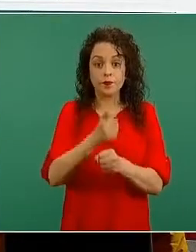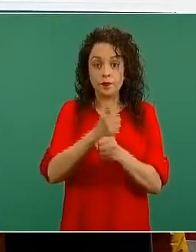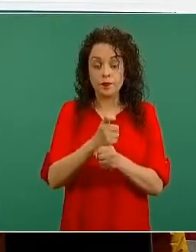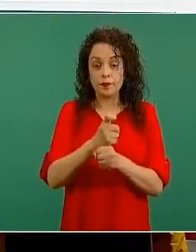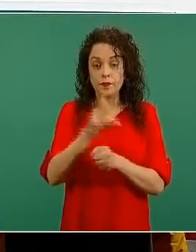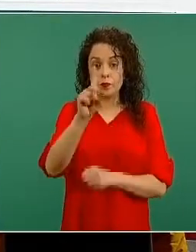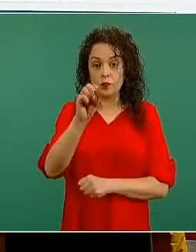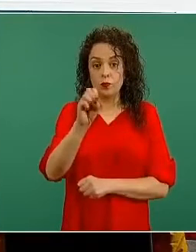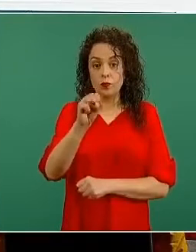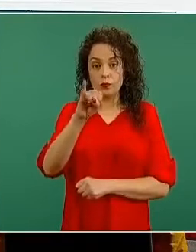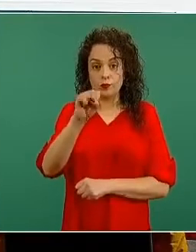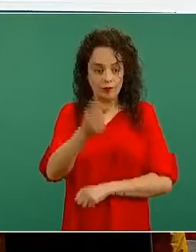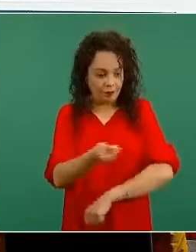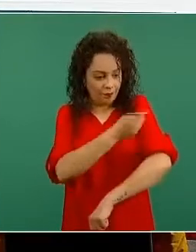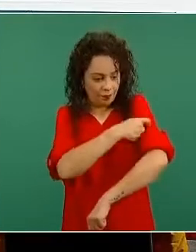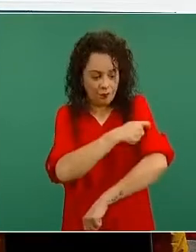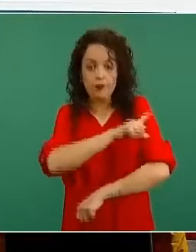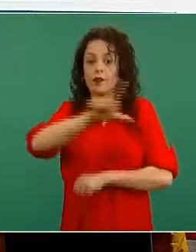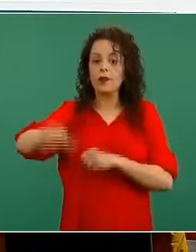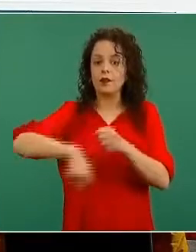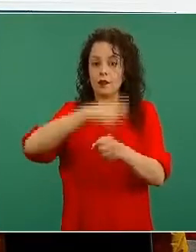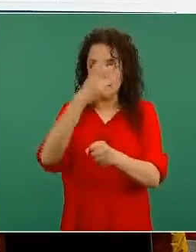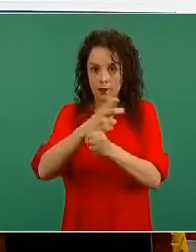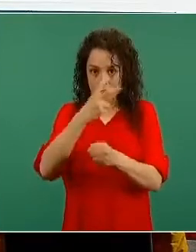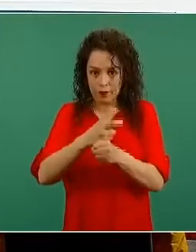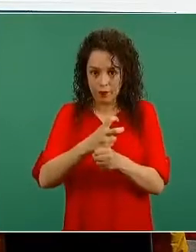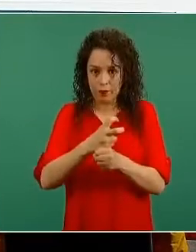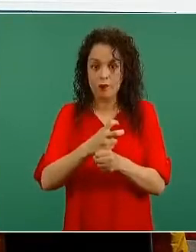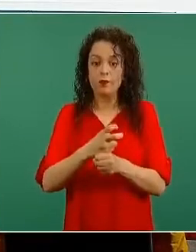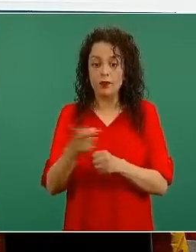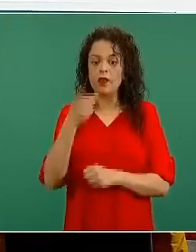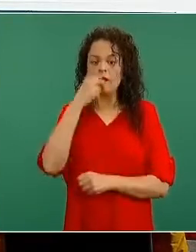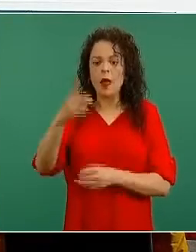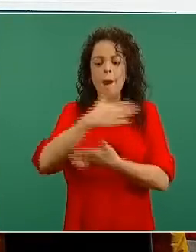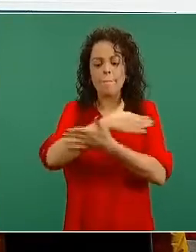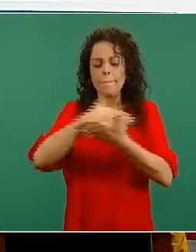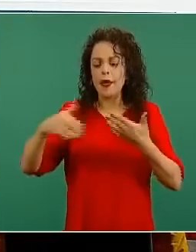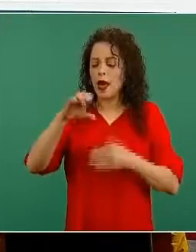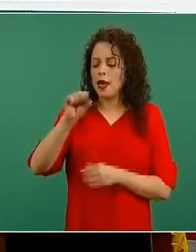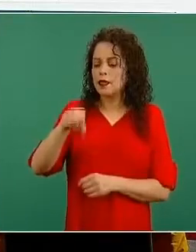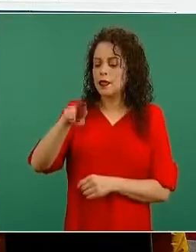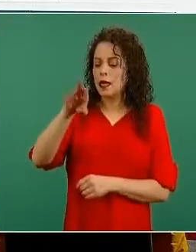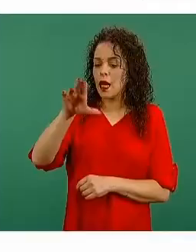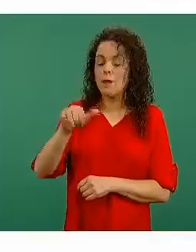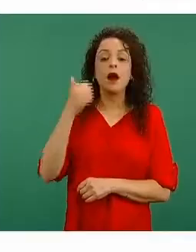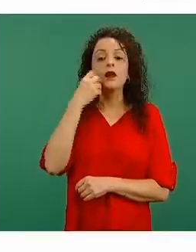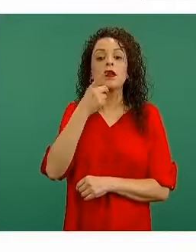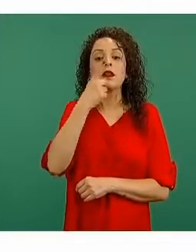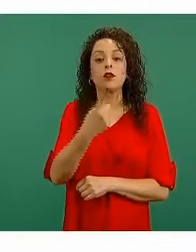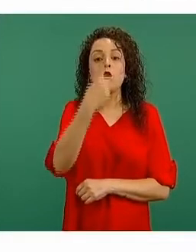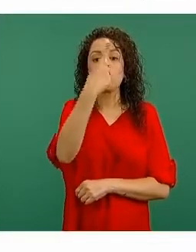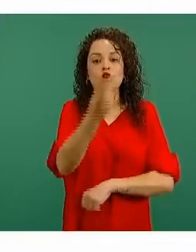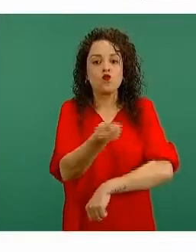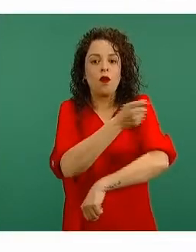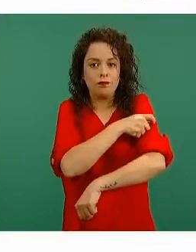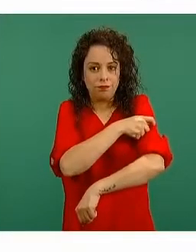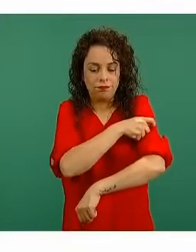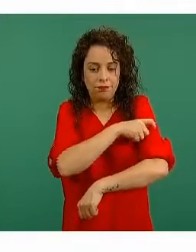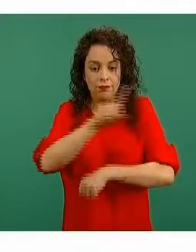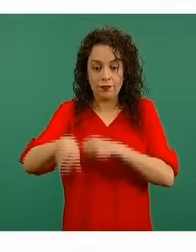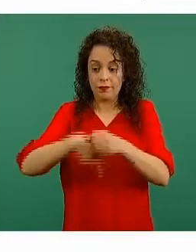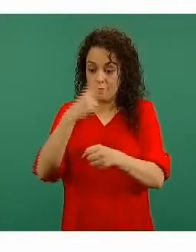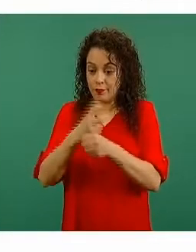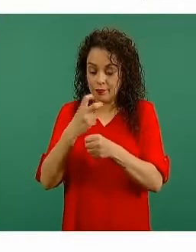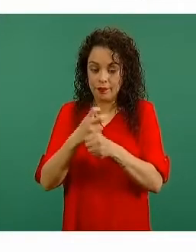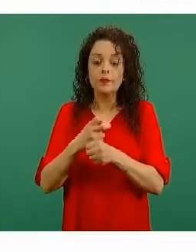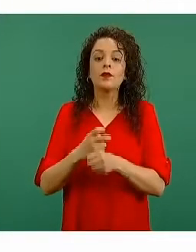segunda dosis. Esto que dice medio esquema es la primera dosis de este esquema de 2 dosis. La segunda dosis se pone